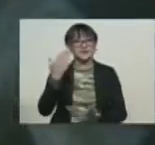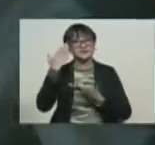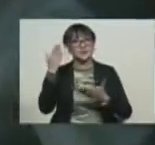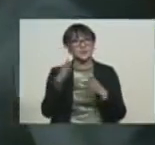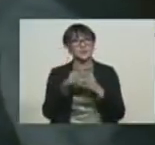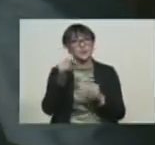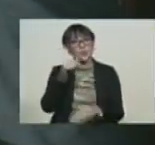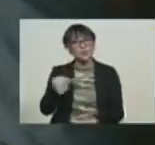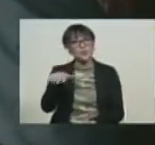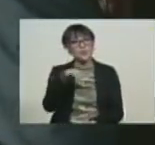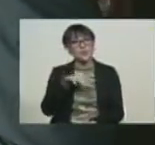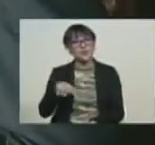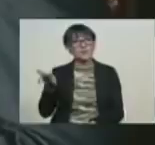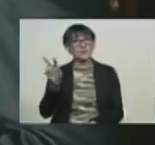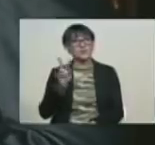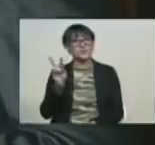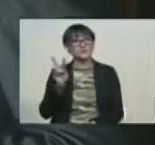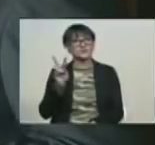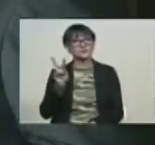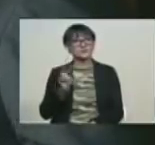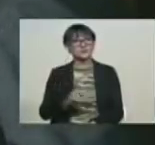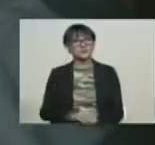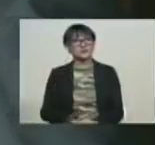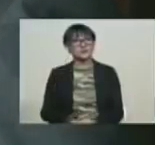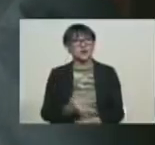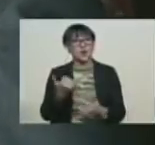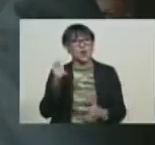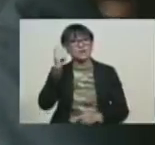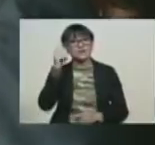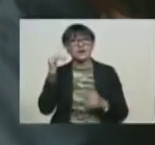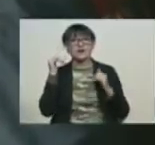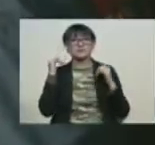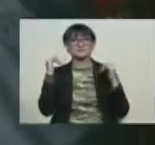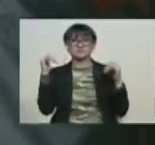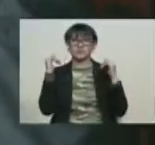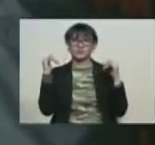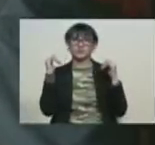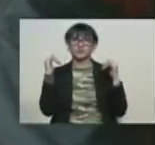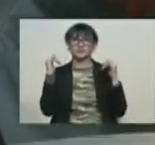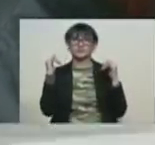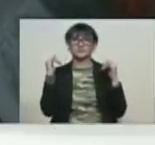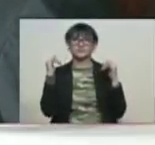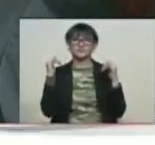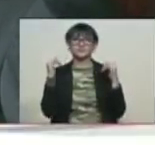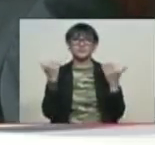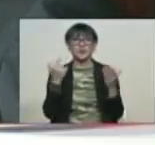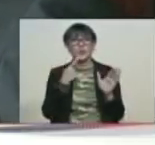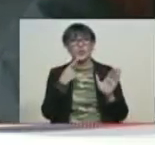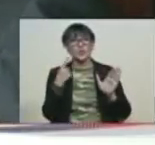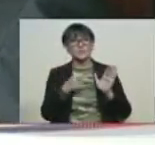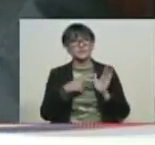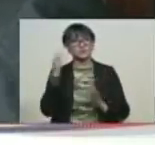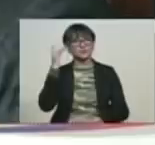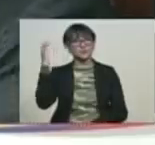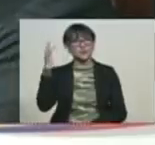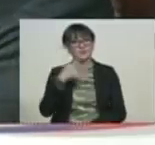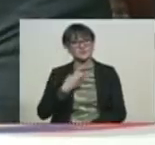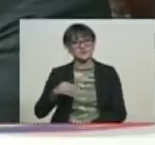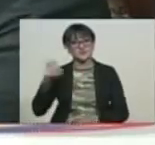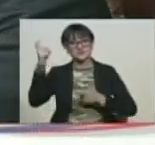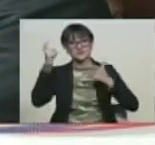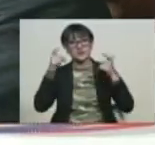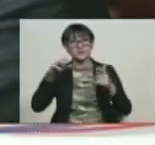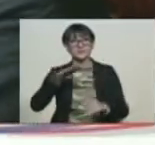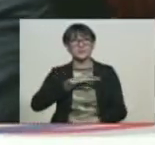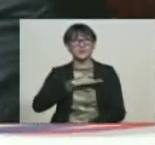todo el pueblo de Venezuela. Y hoy es un día de celebración. Y usted está cumpliendo un sueño del presidente Chávez.